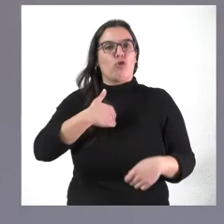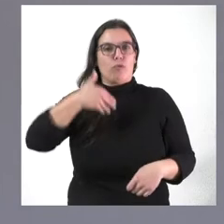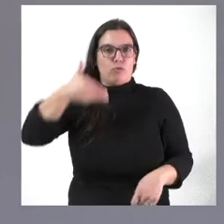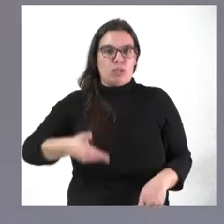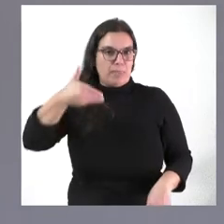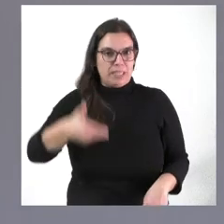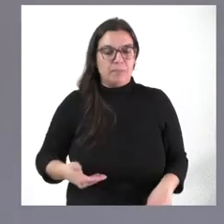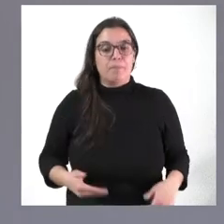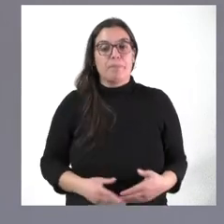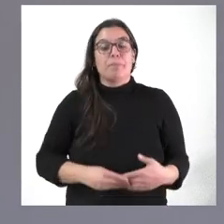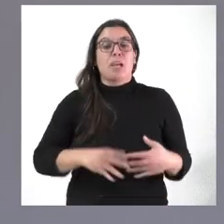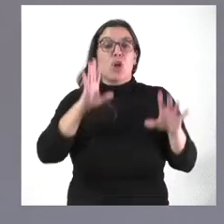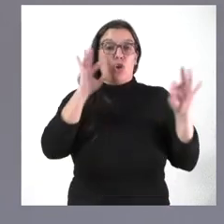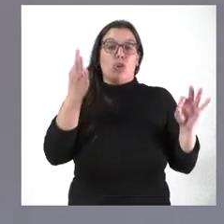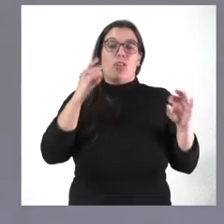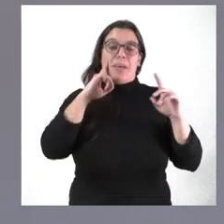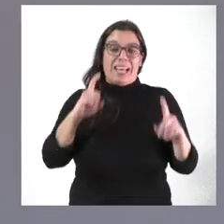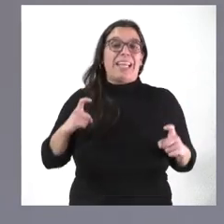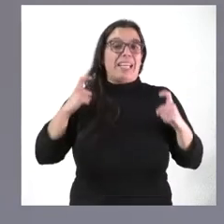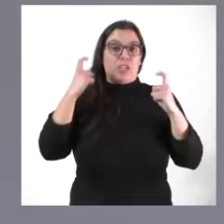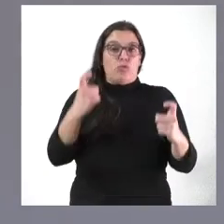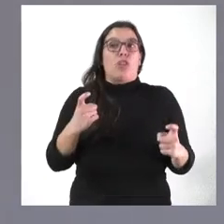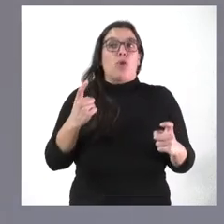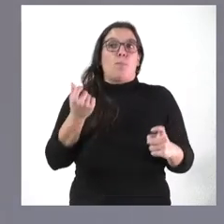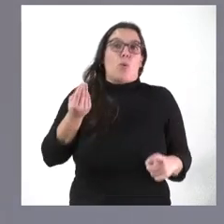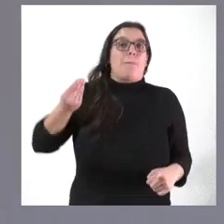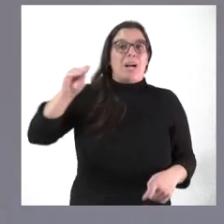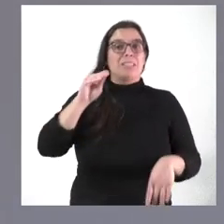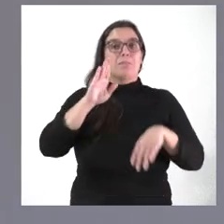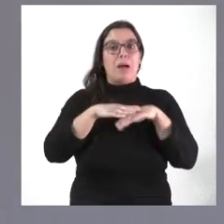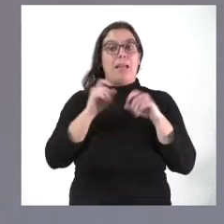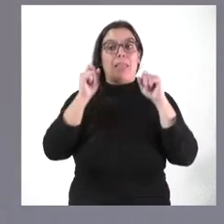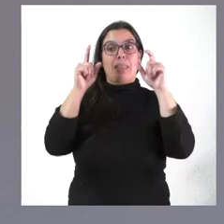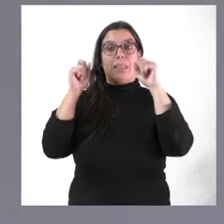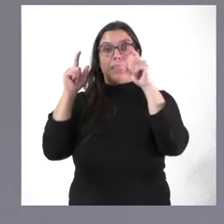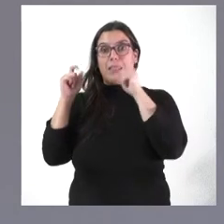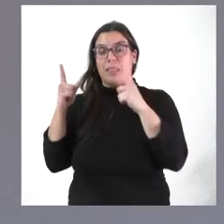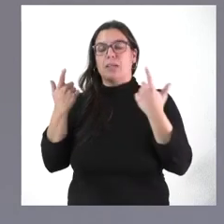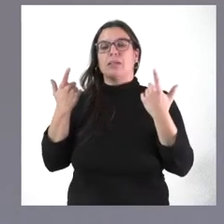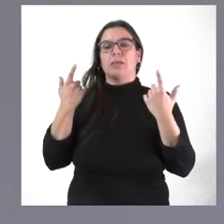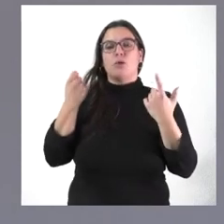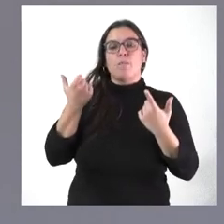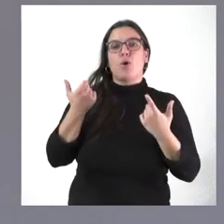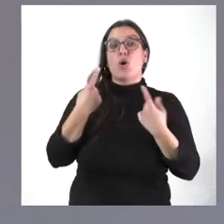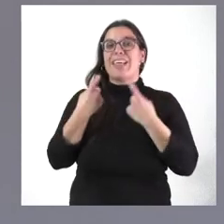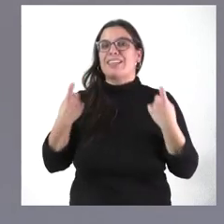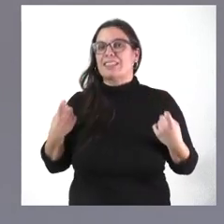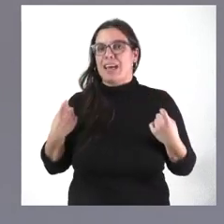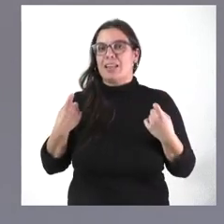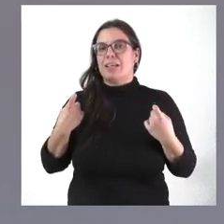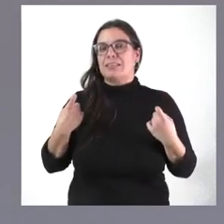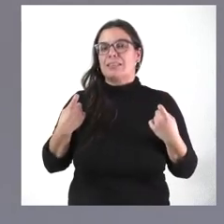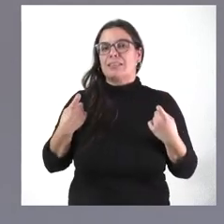habrá que hacer un esfuerzo siempre adicional por ir identificando el mayor medida Cuáles son las necesidades